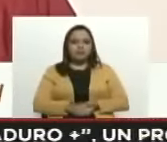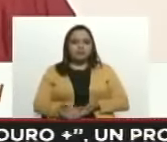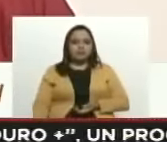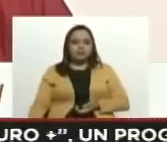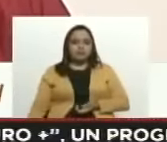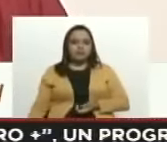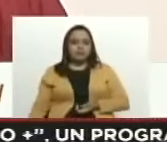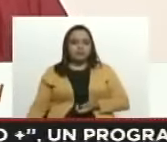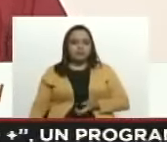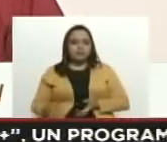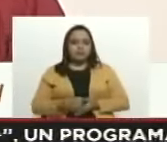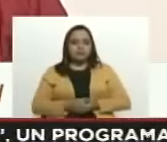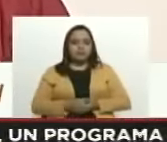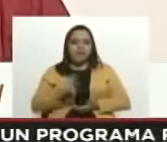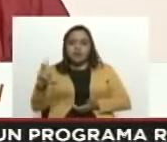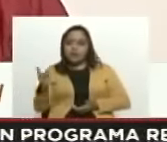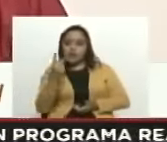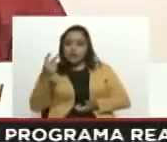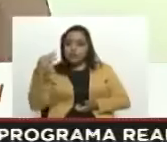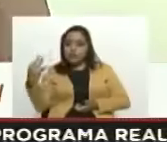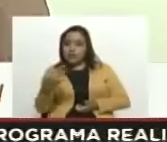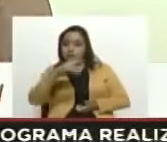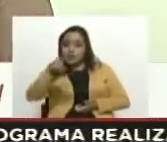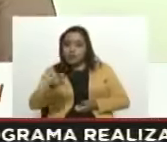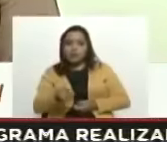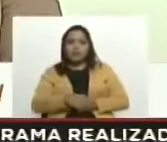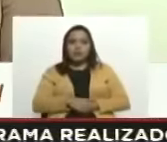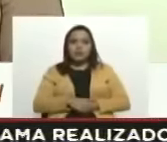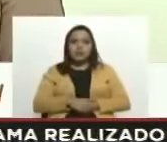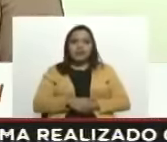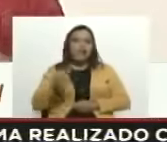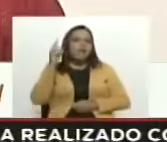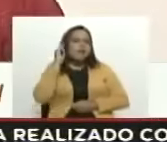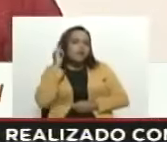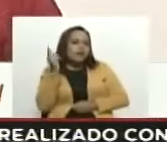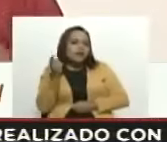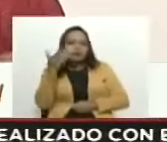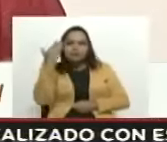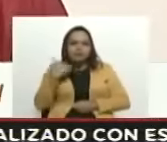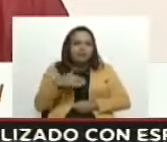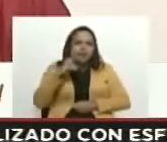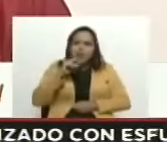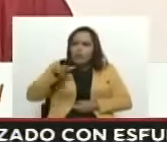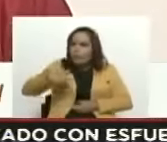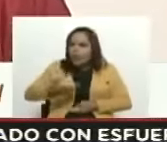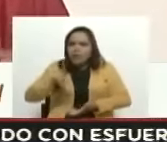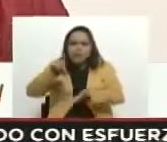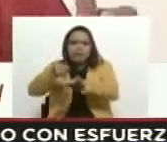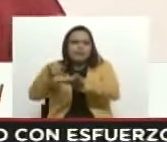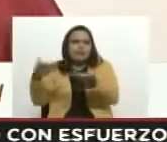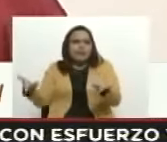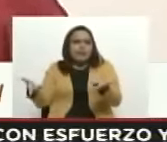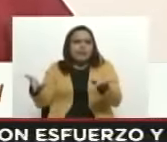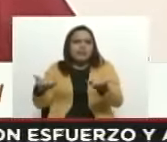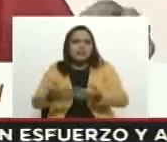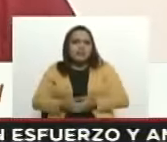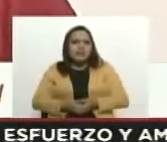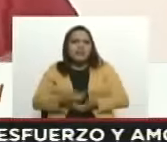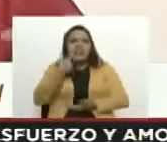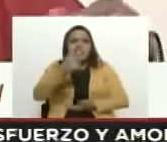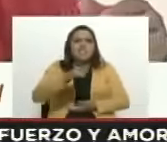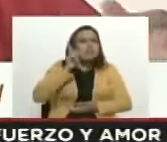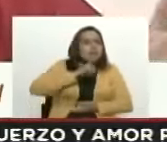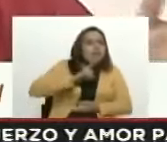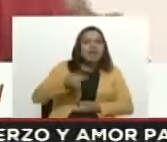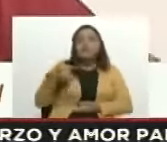Segunda y tercera pregunta van unidas. La candidata inhabilitada no va, eso no hay forma ni manera. Yo he escuchado que ella le cae mentira. Y voy a